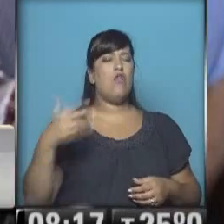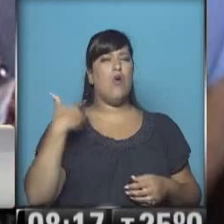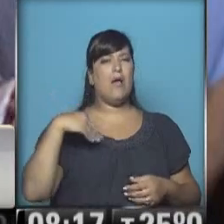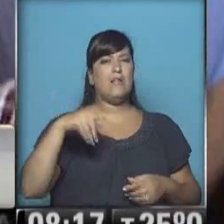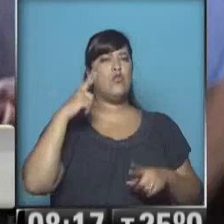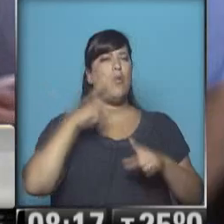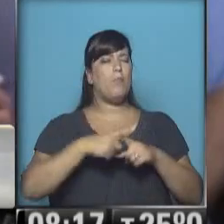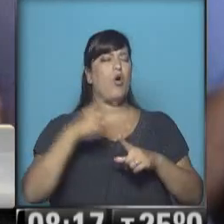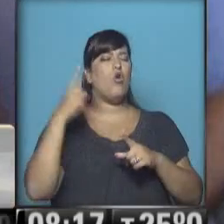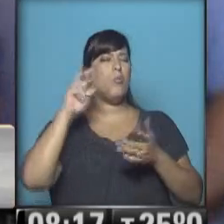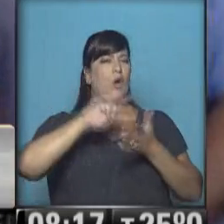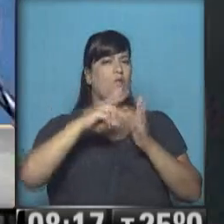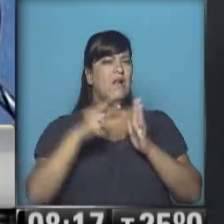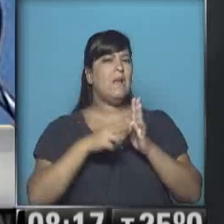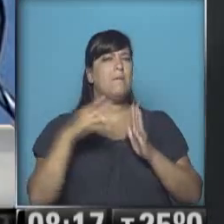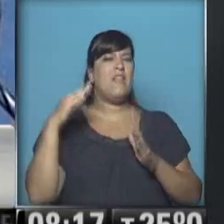narcotráfico.